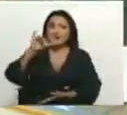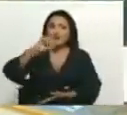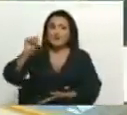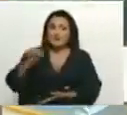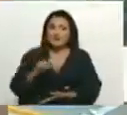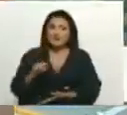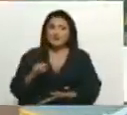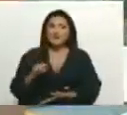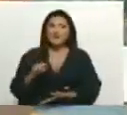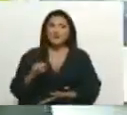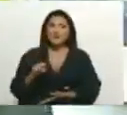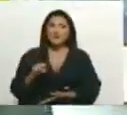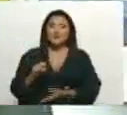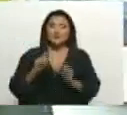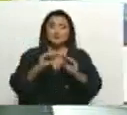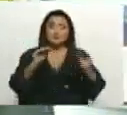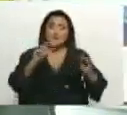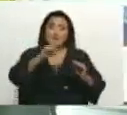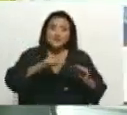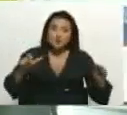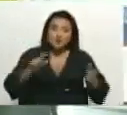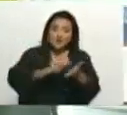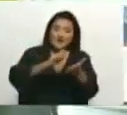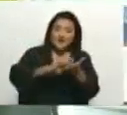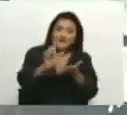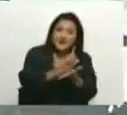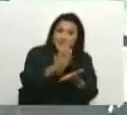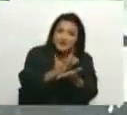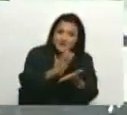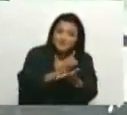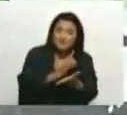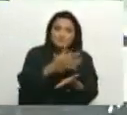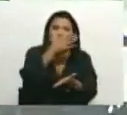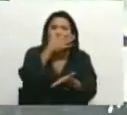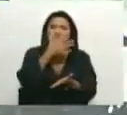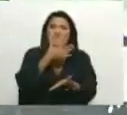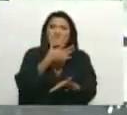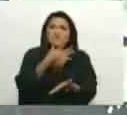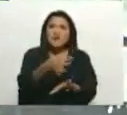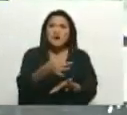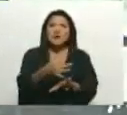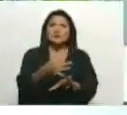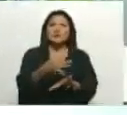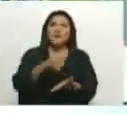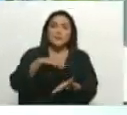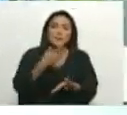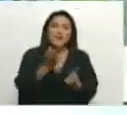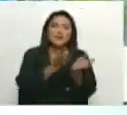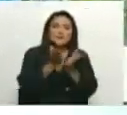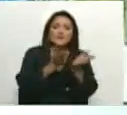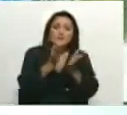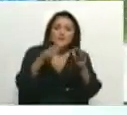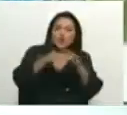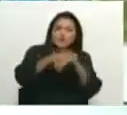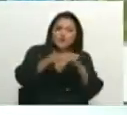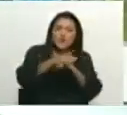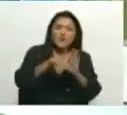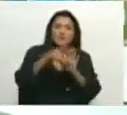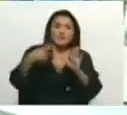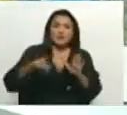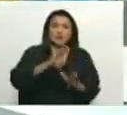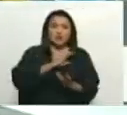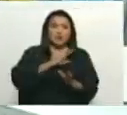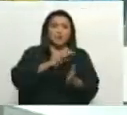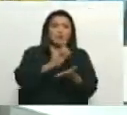para los autores y editores de libros. Que se les haga más fácil el acceder a los servicios relacionados con los derechos